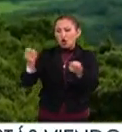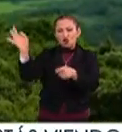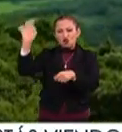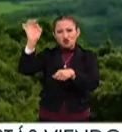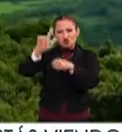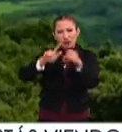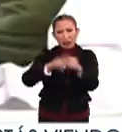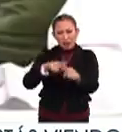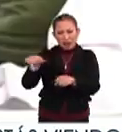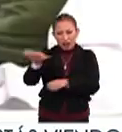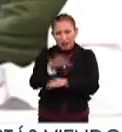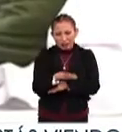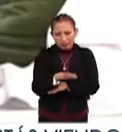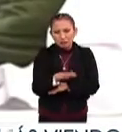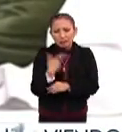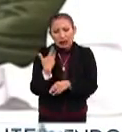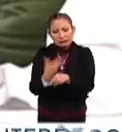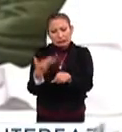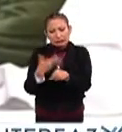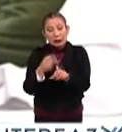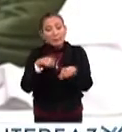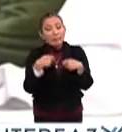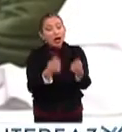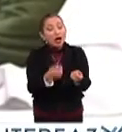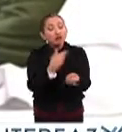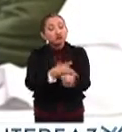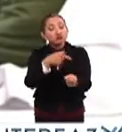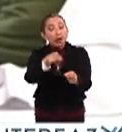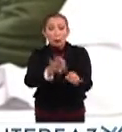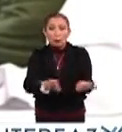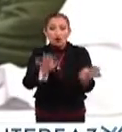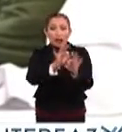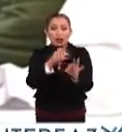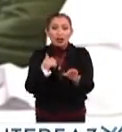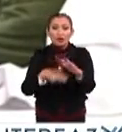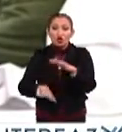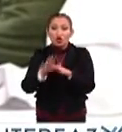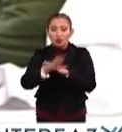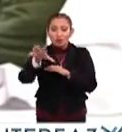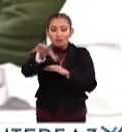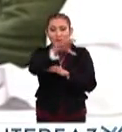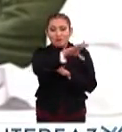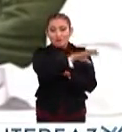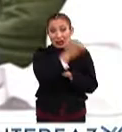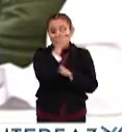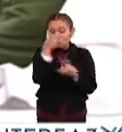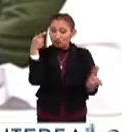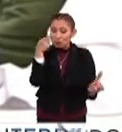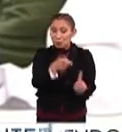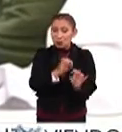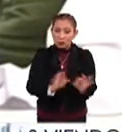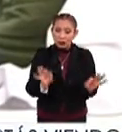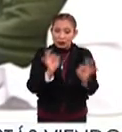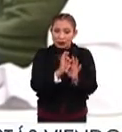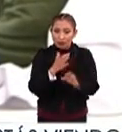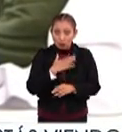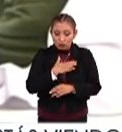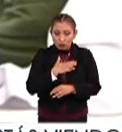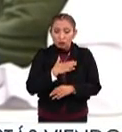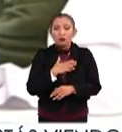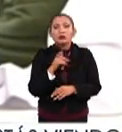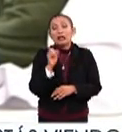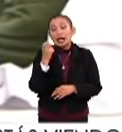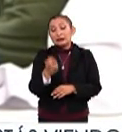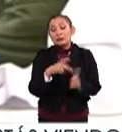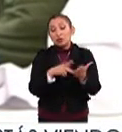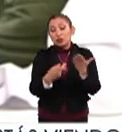sentido. Darle soluciones a la gente es una parte fundamental para el Fondo Sectorial. Ese es uno de los objetivos principales y sobre todo